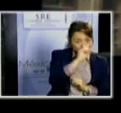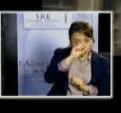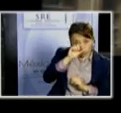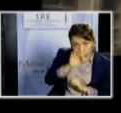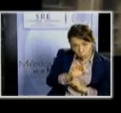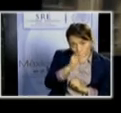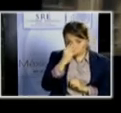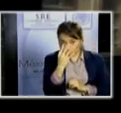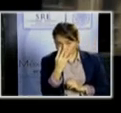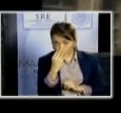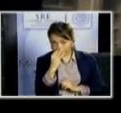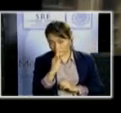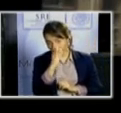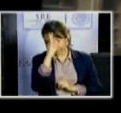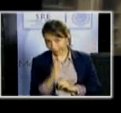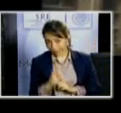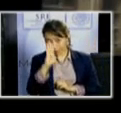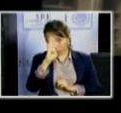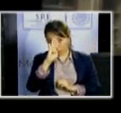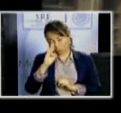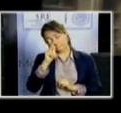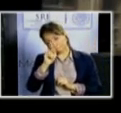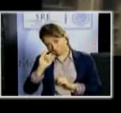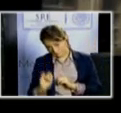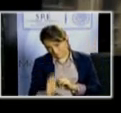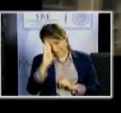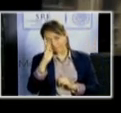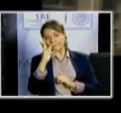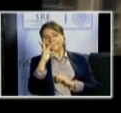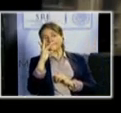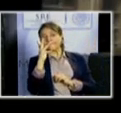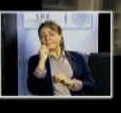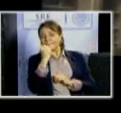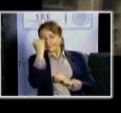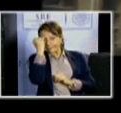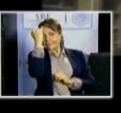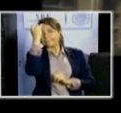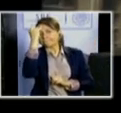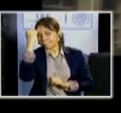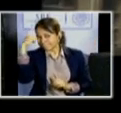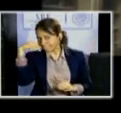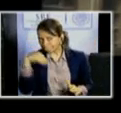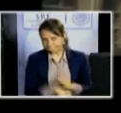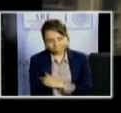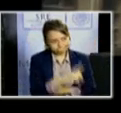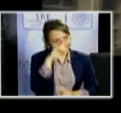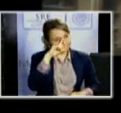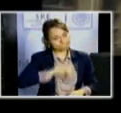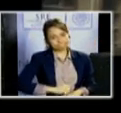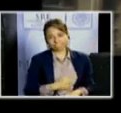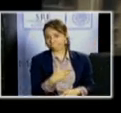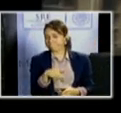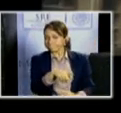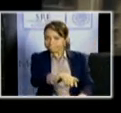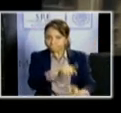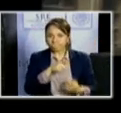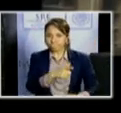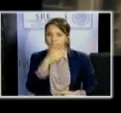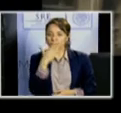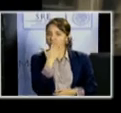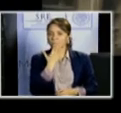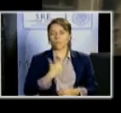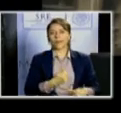0.4% del PIB en la estimación más pesimista. México, como todos los demás países de América Latina, debe de